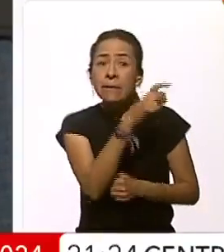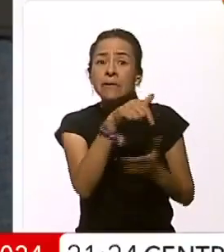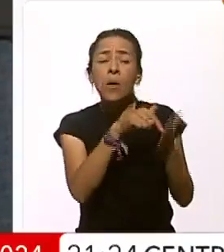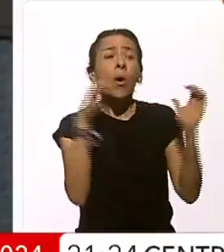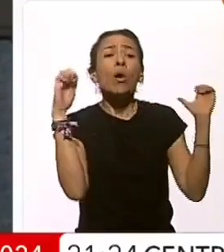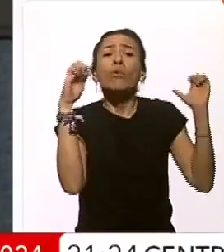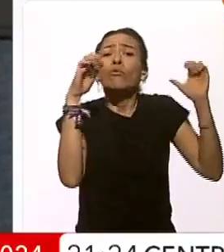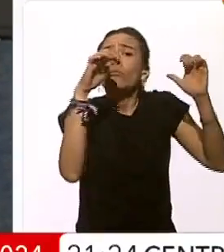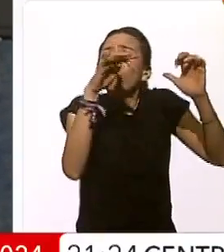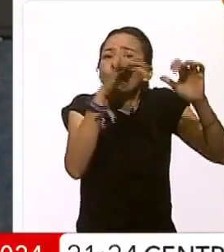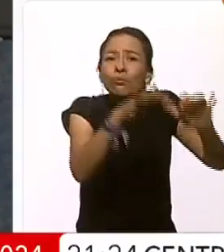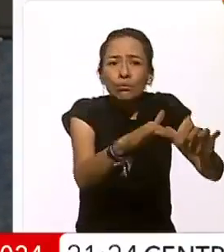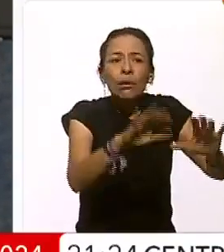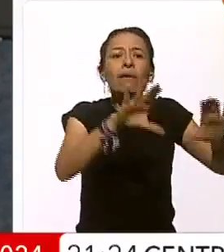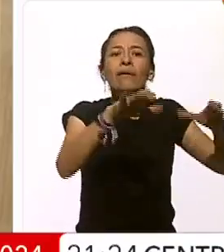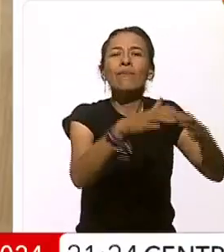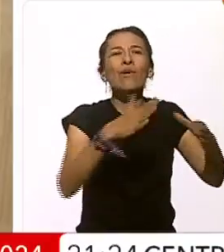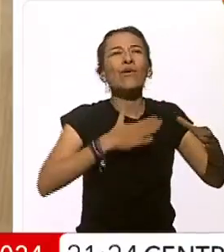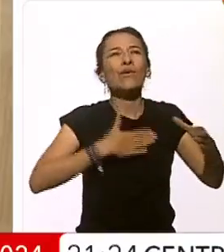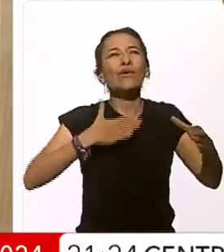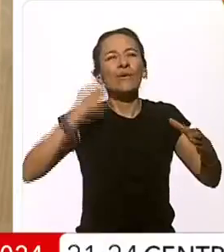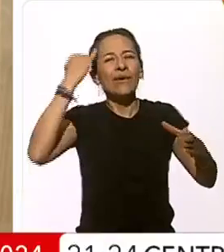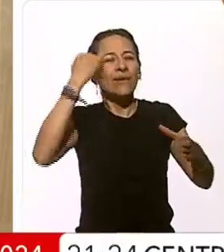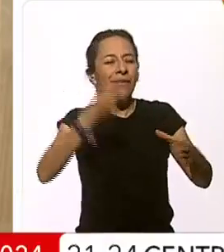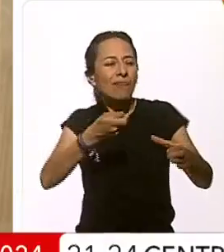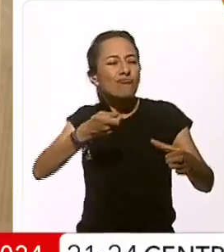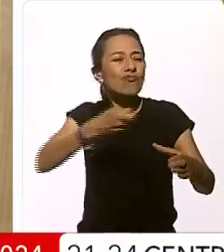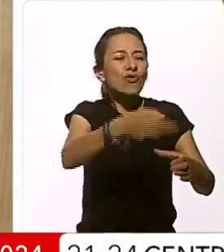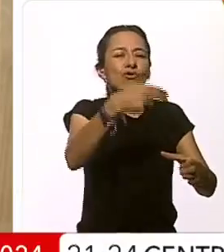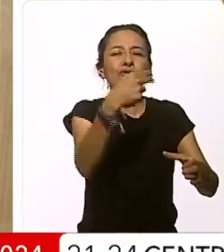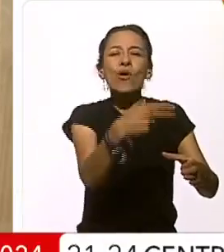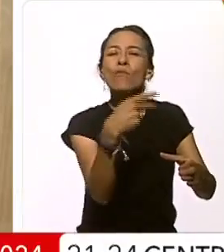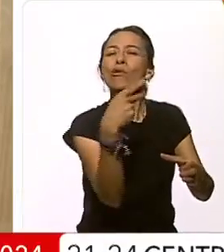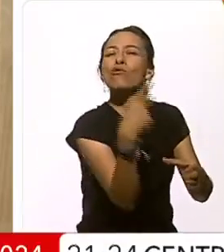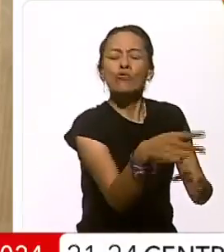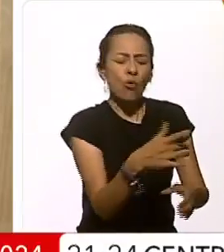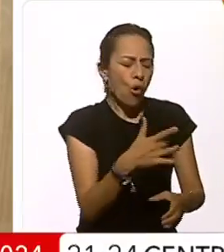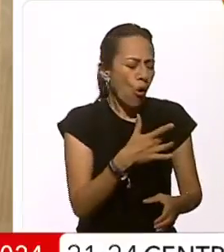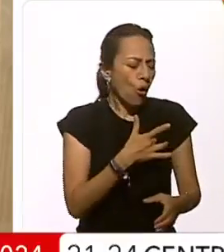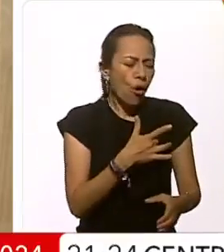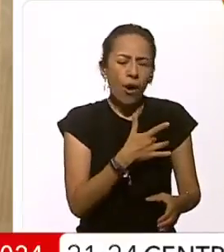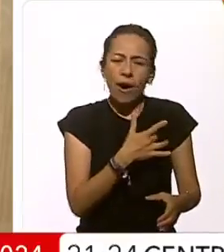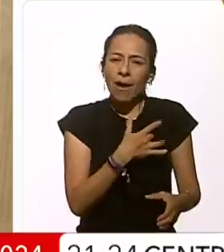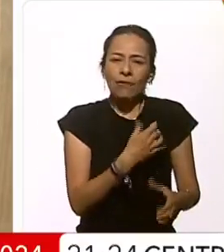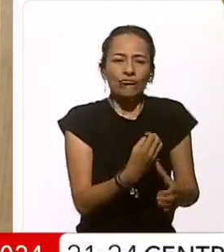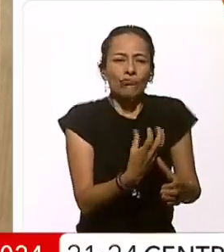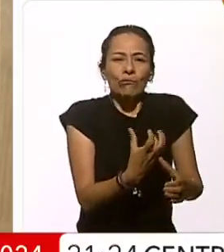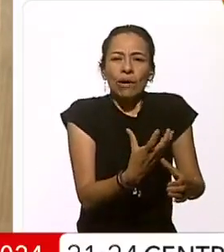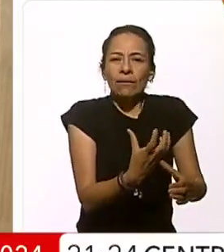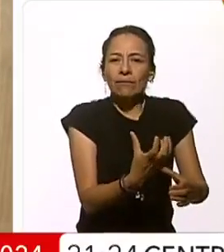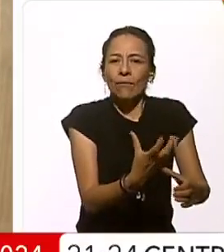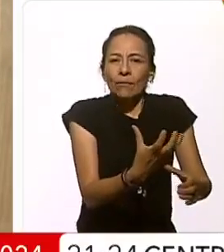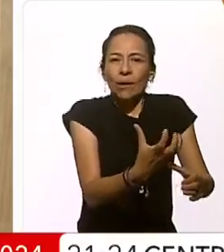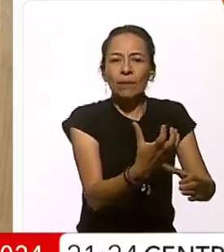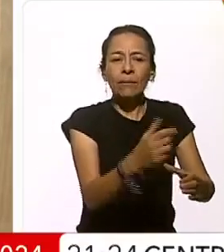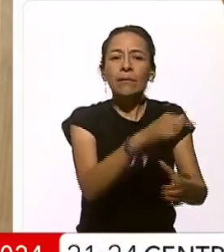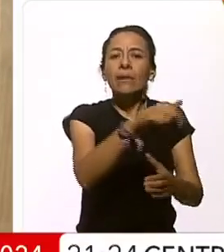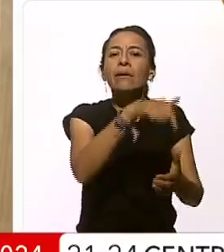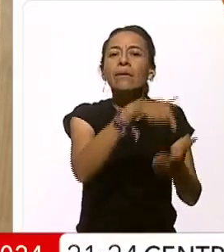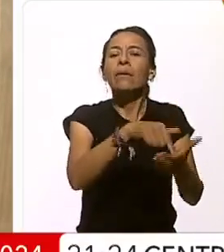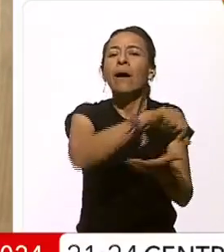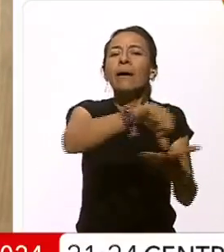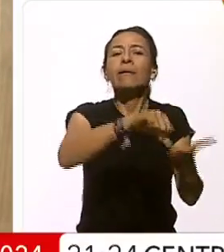Yo le llamo el corazón de las comunidades, a estos centros ceremoniales, centros